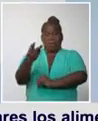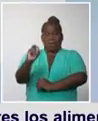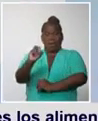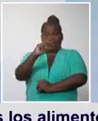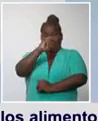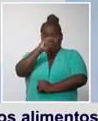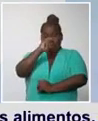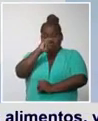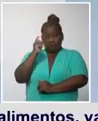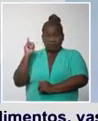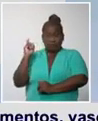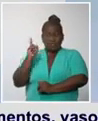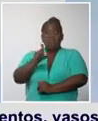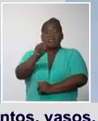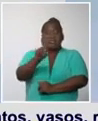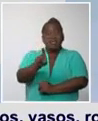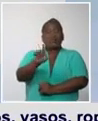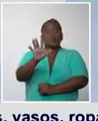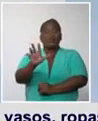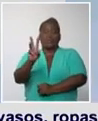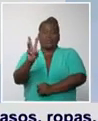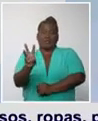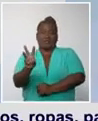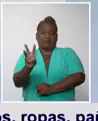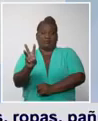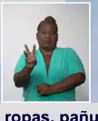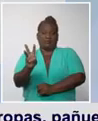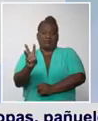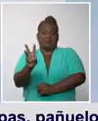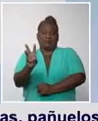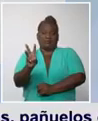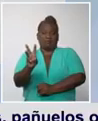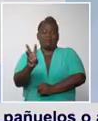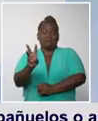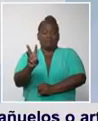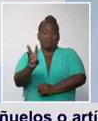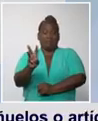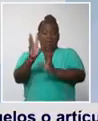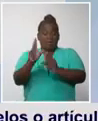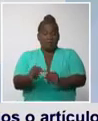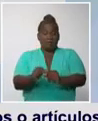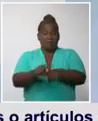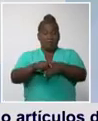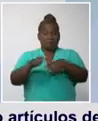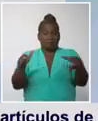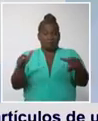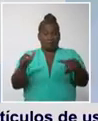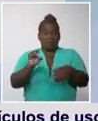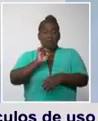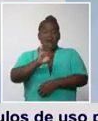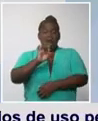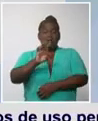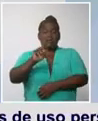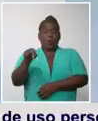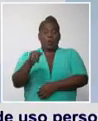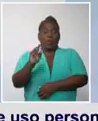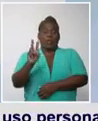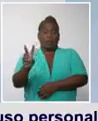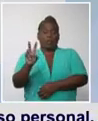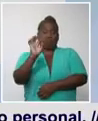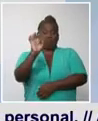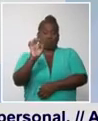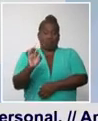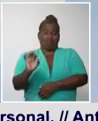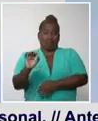cifra, 153, cifra extremadamente elevada, el 15,2% de todos los diagnosticados ayer,